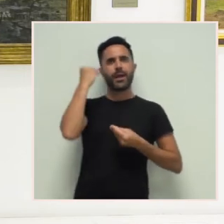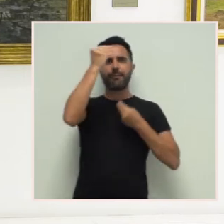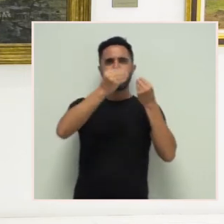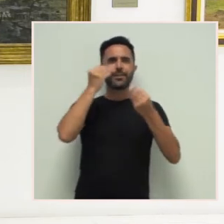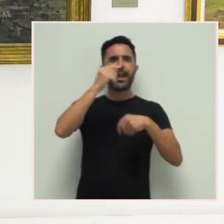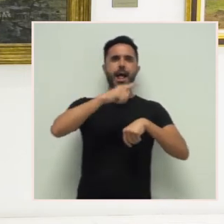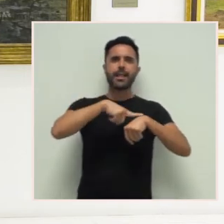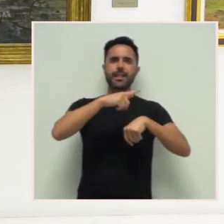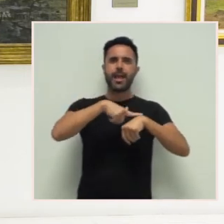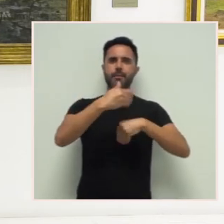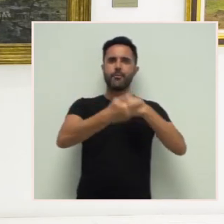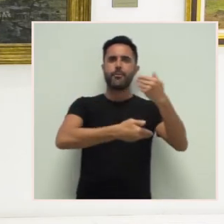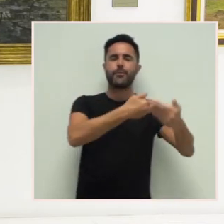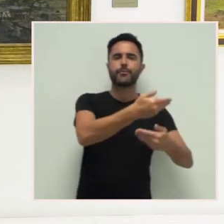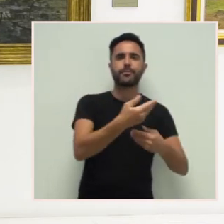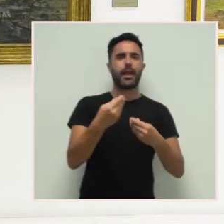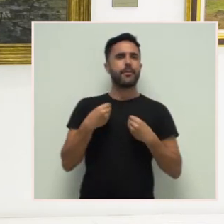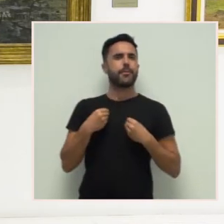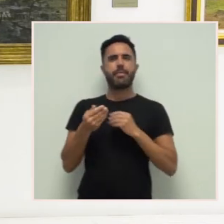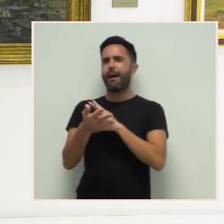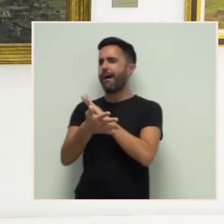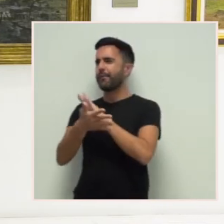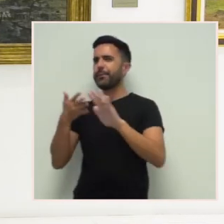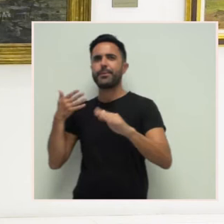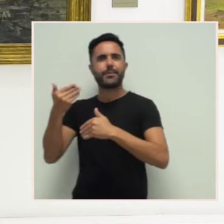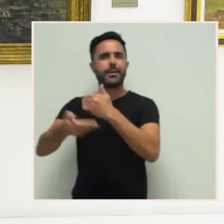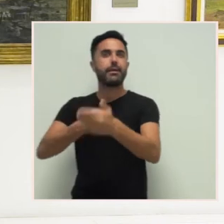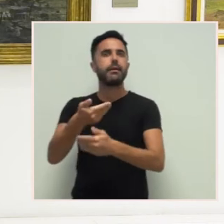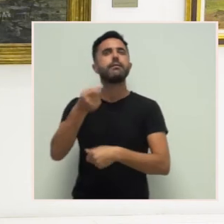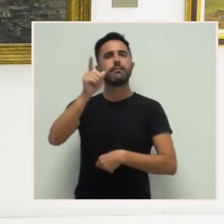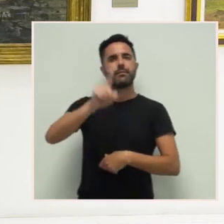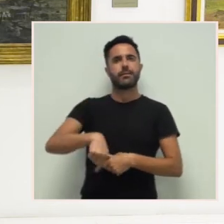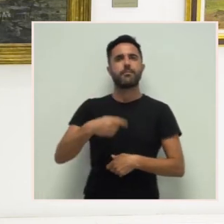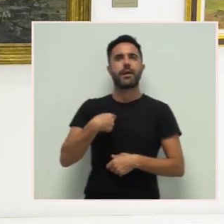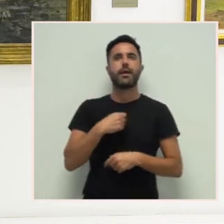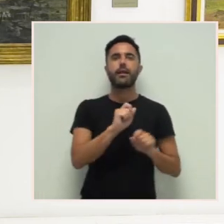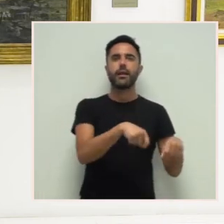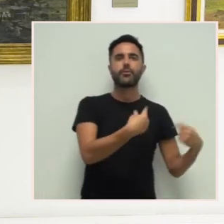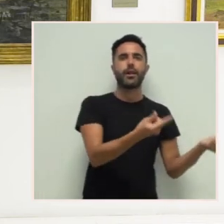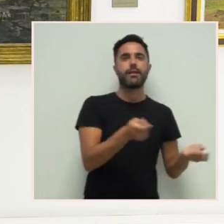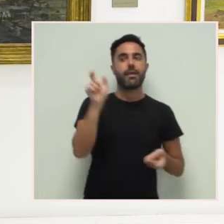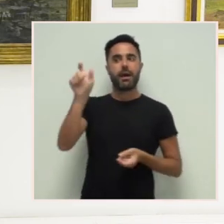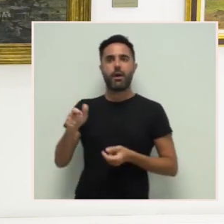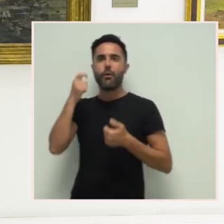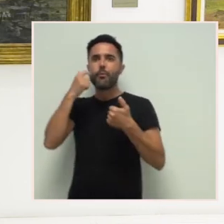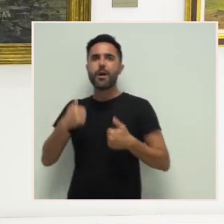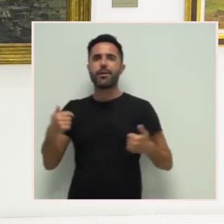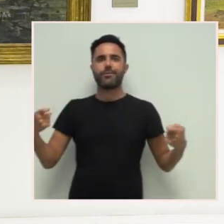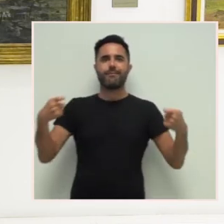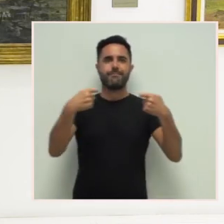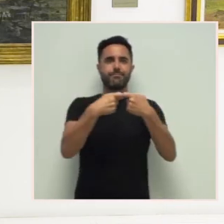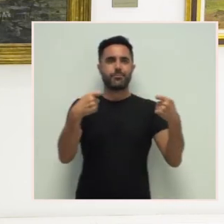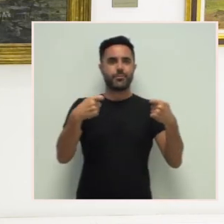tempo, sobre a fugacidade da vida e incluso sobre ese enfrontamento entre a natureza e o ser humano e como a natureza